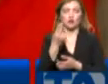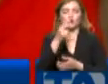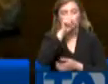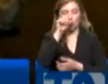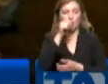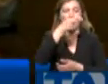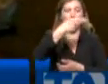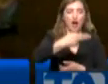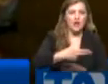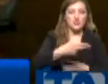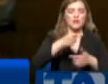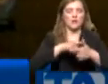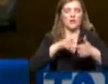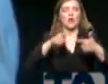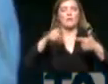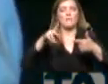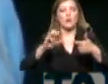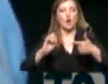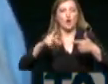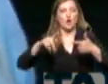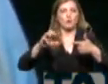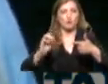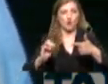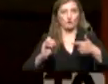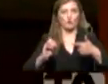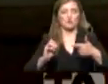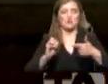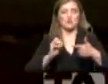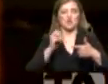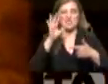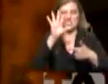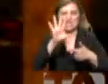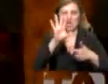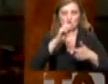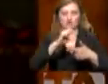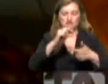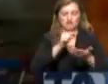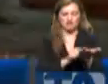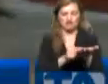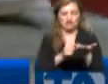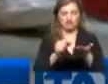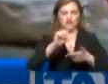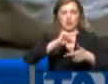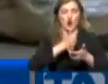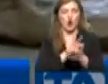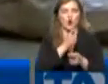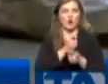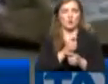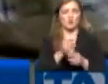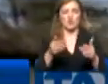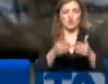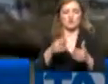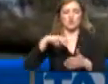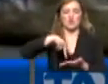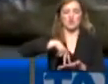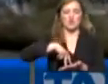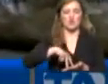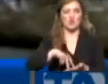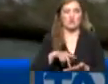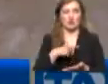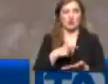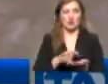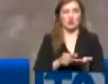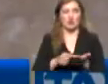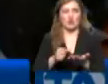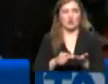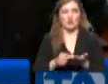día es lo que yo consumo. Por eso cuando el saco está lleno, Miguel Ángel compra la droga en cualquiera de estas esquinas y se sienta en la que esta noche será su cama, una